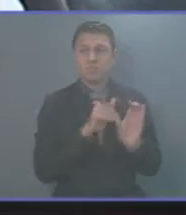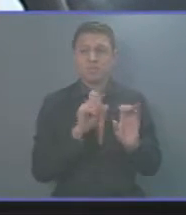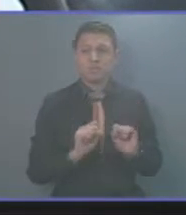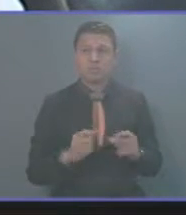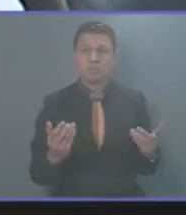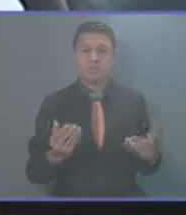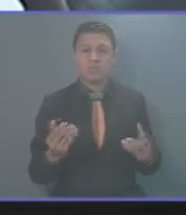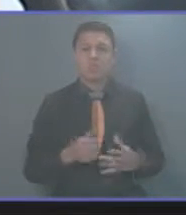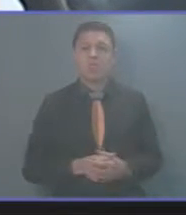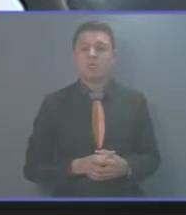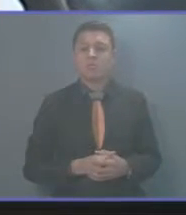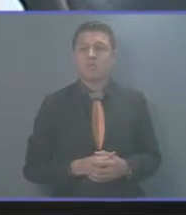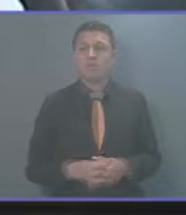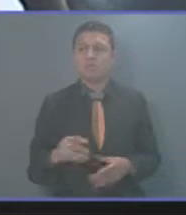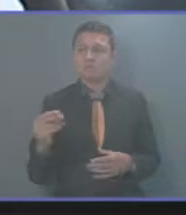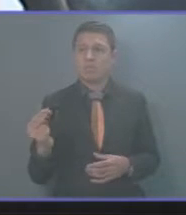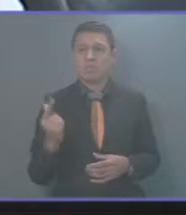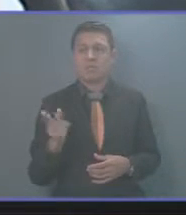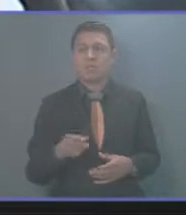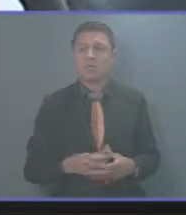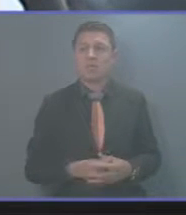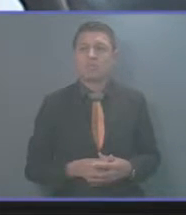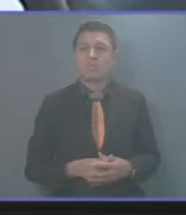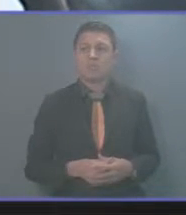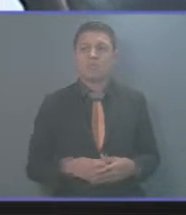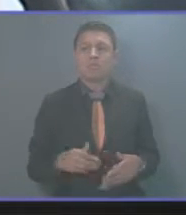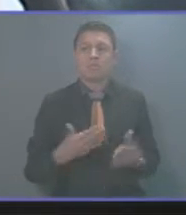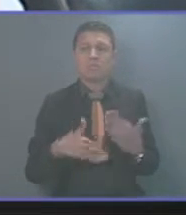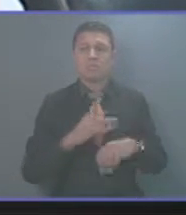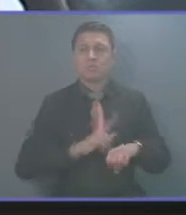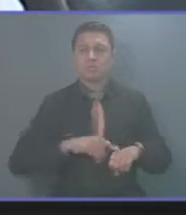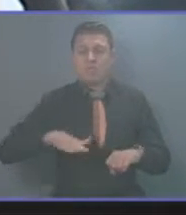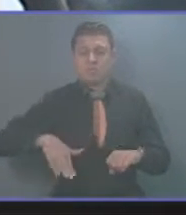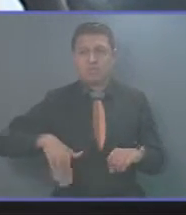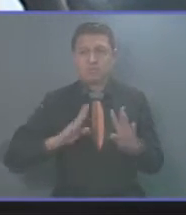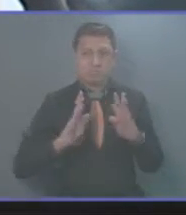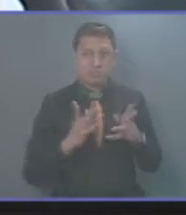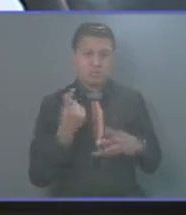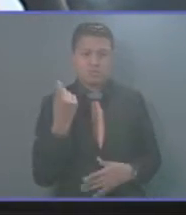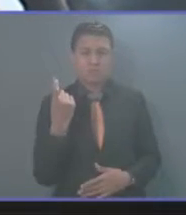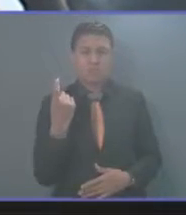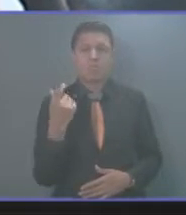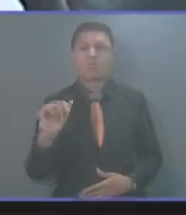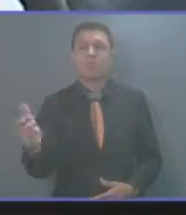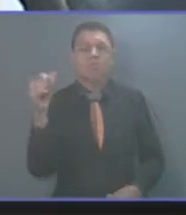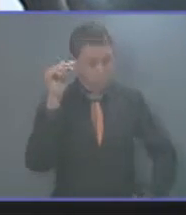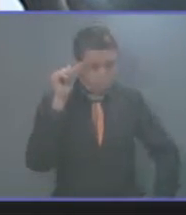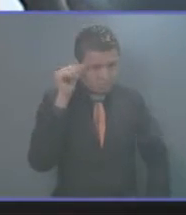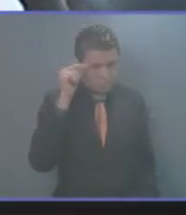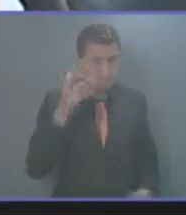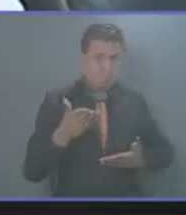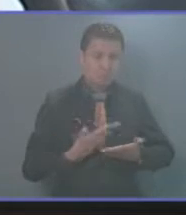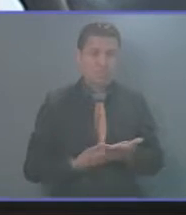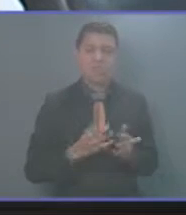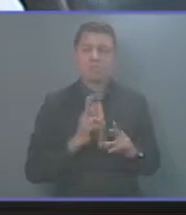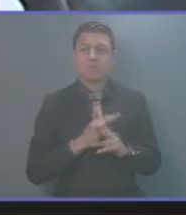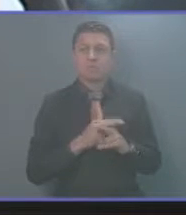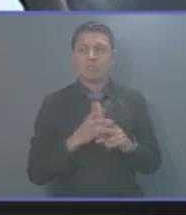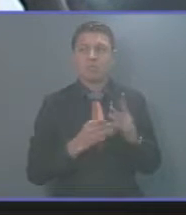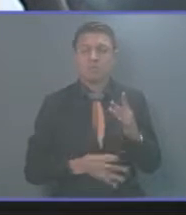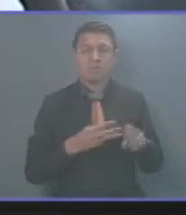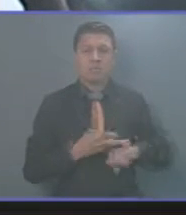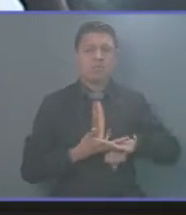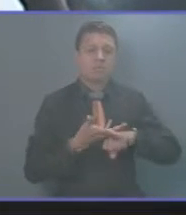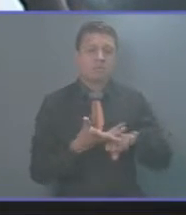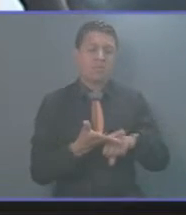pueda realizarse de manera inmediata sin más dilación alguna dejando pendiente de analizar la propuesta de reforma la ley de